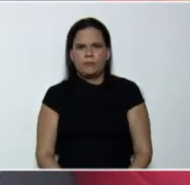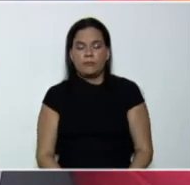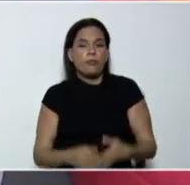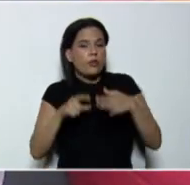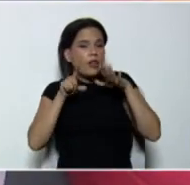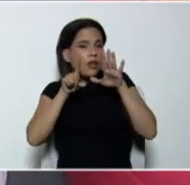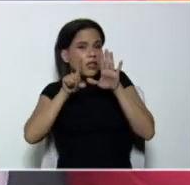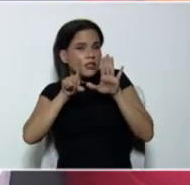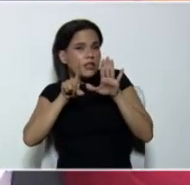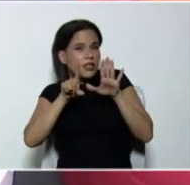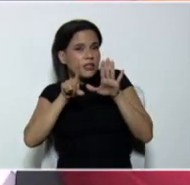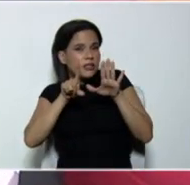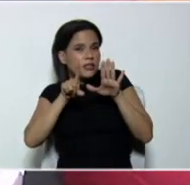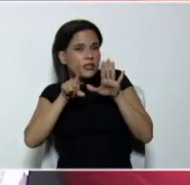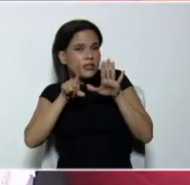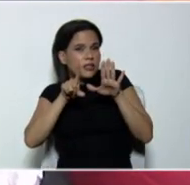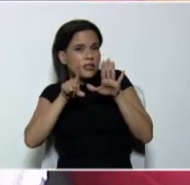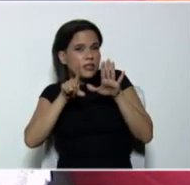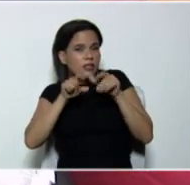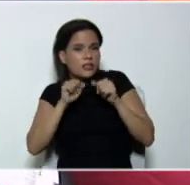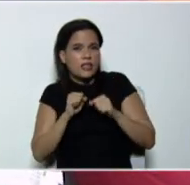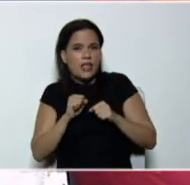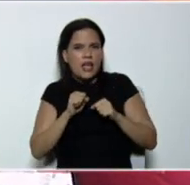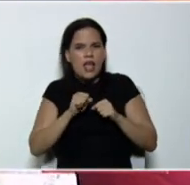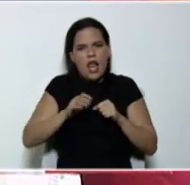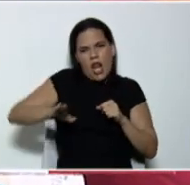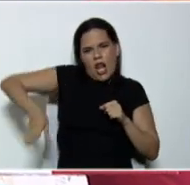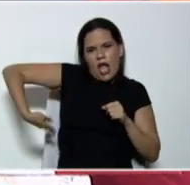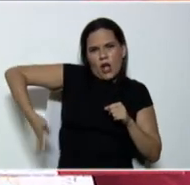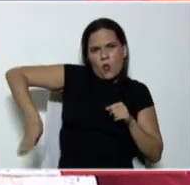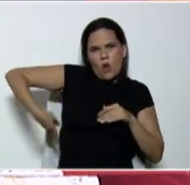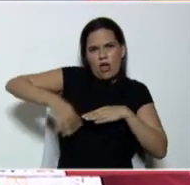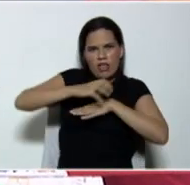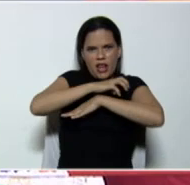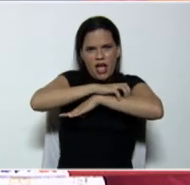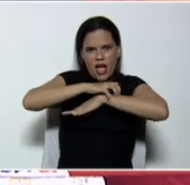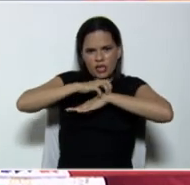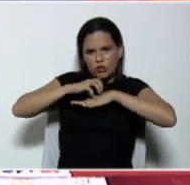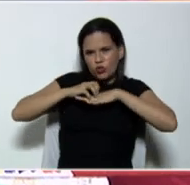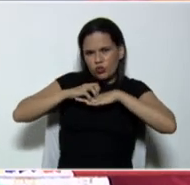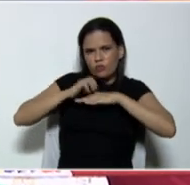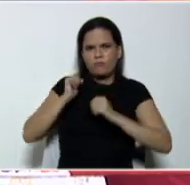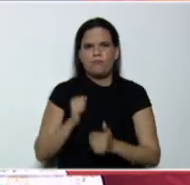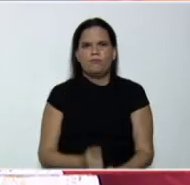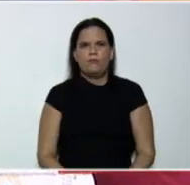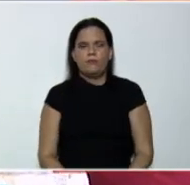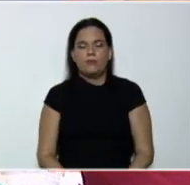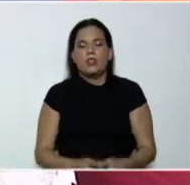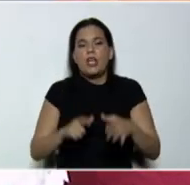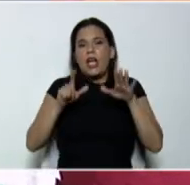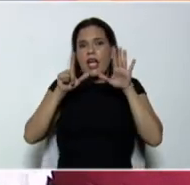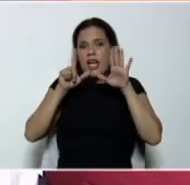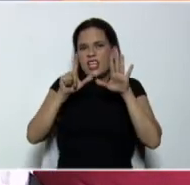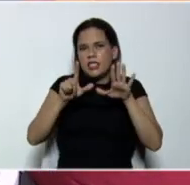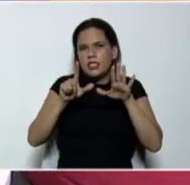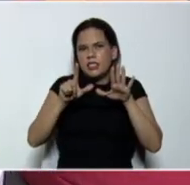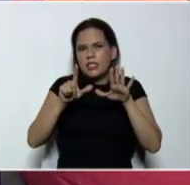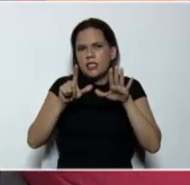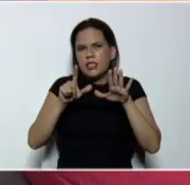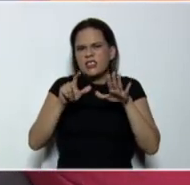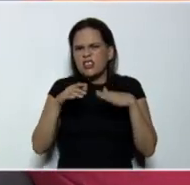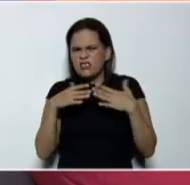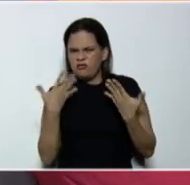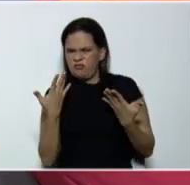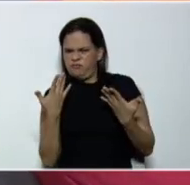El seis, la cola del gato. El siete, qué